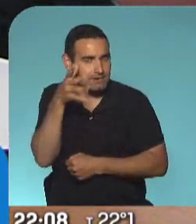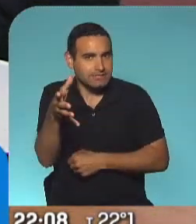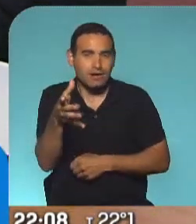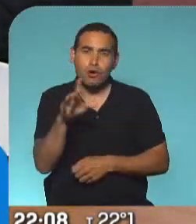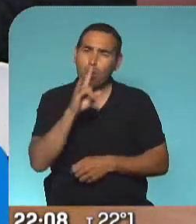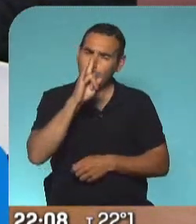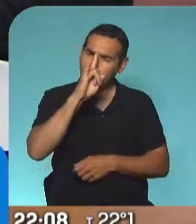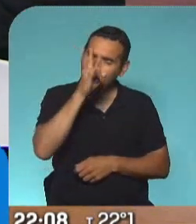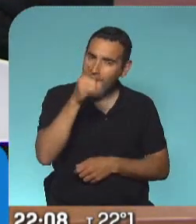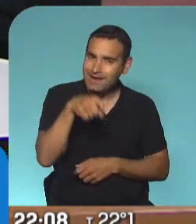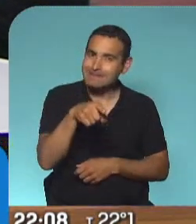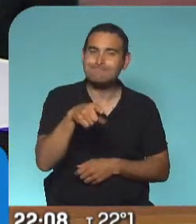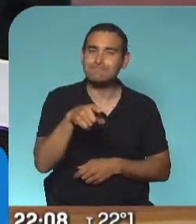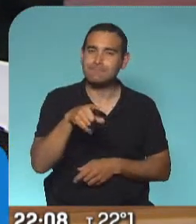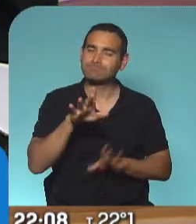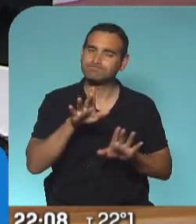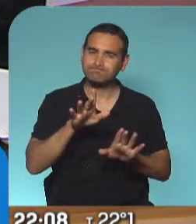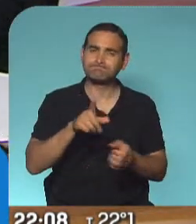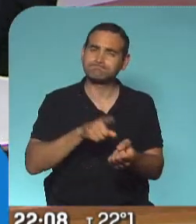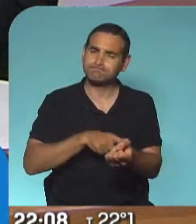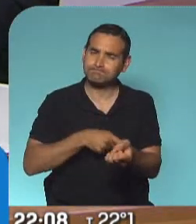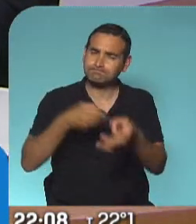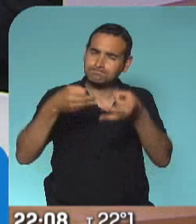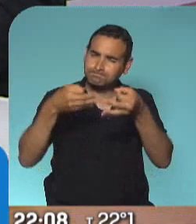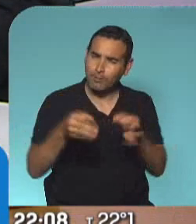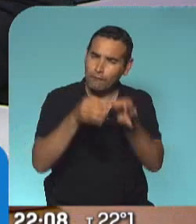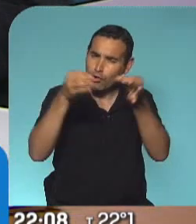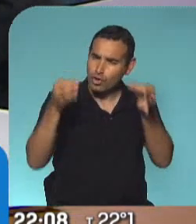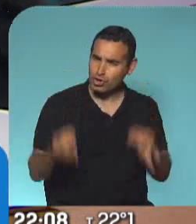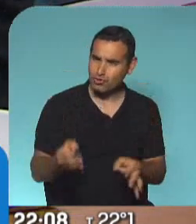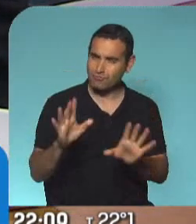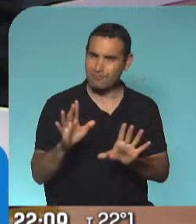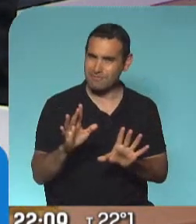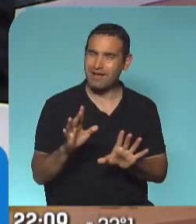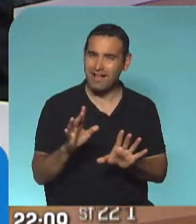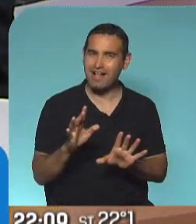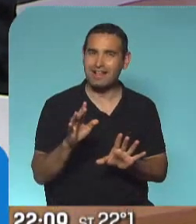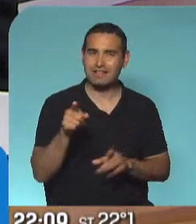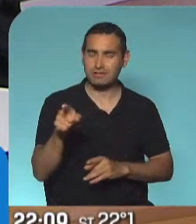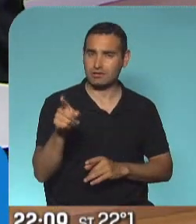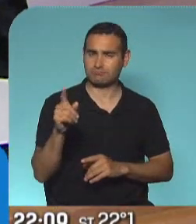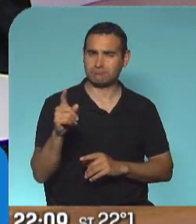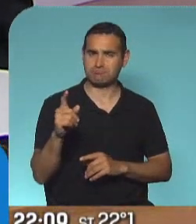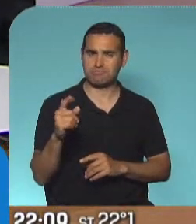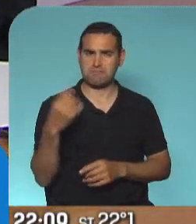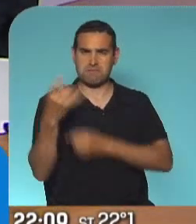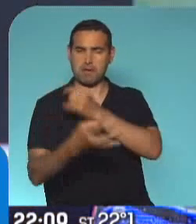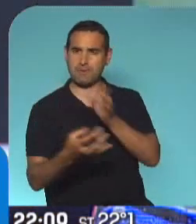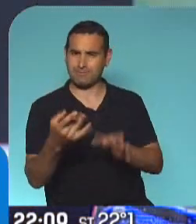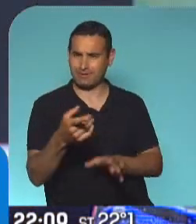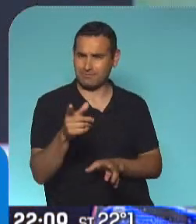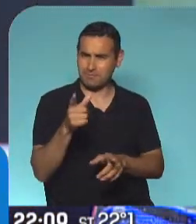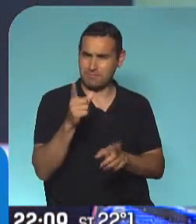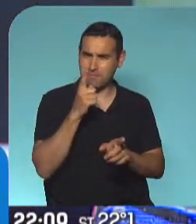a ser muy conservador y más institucionalista, y estos sobresaltos que son muy del